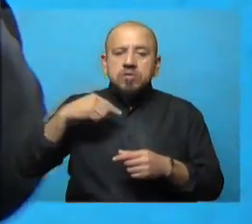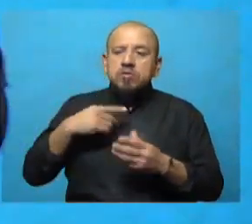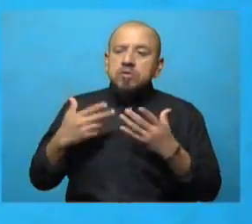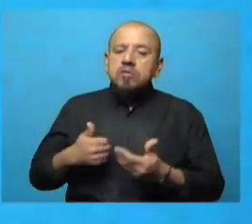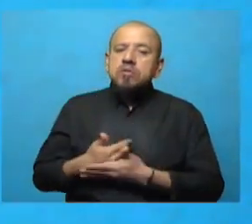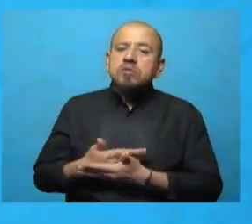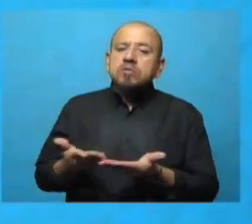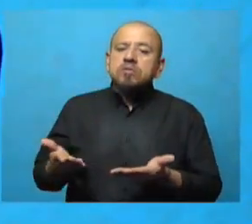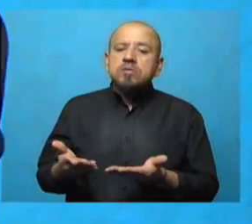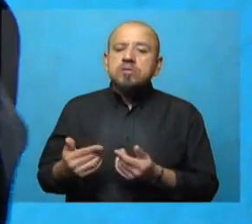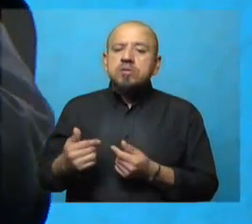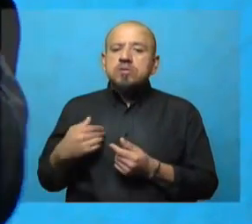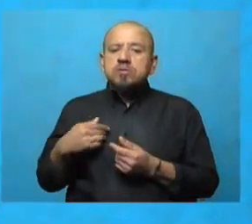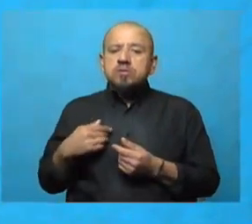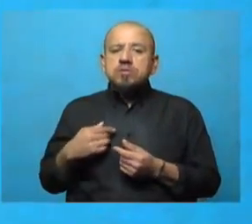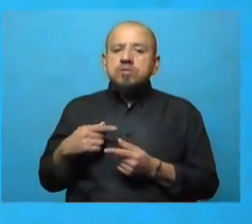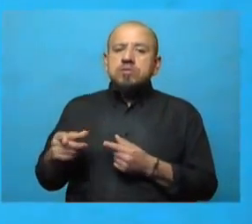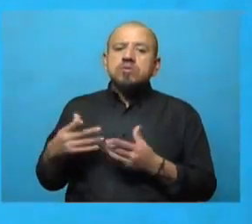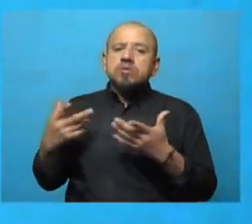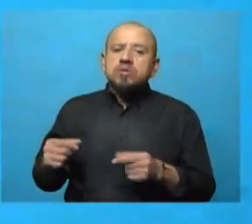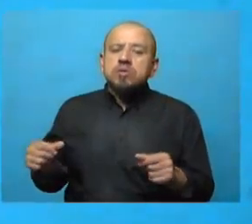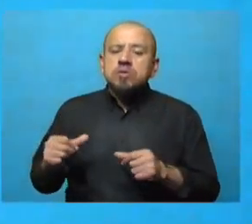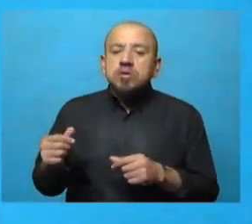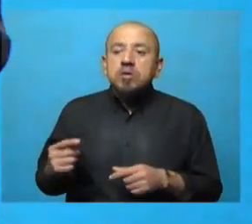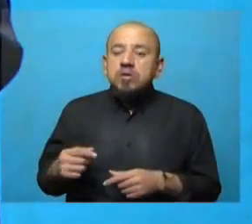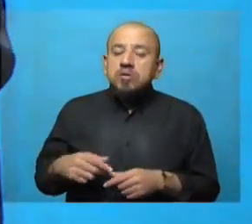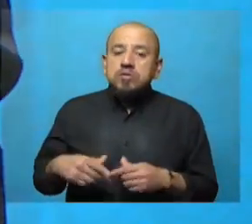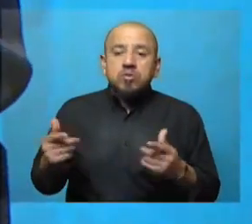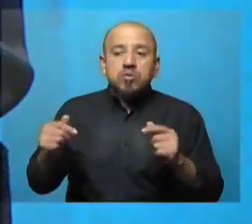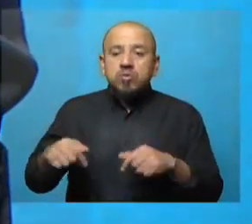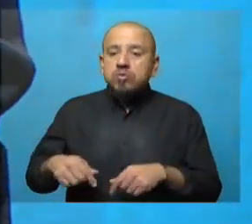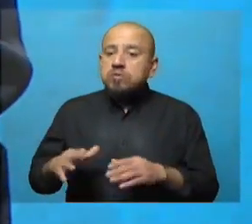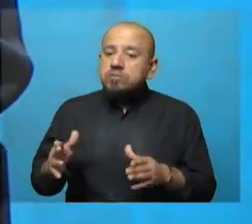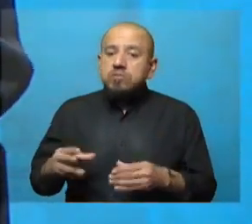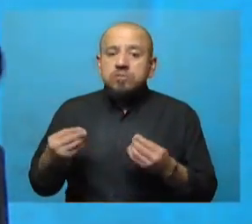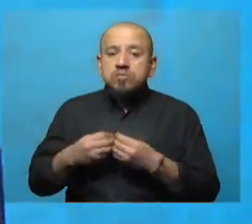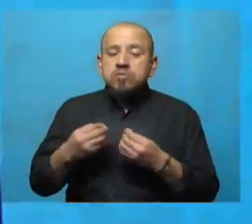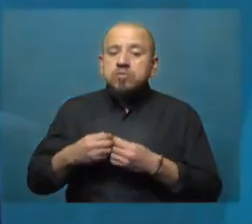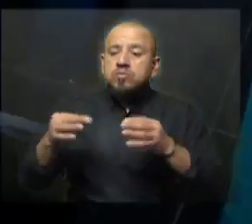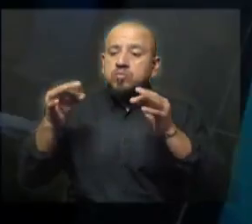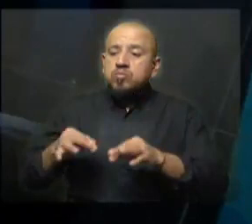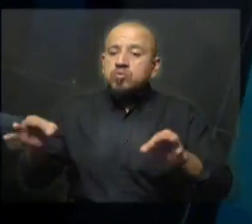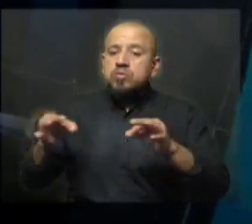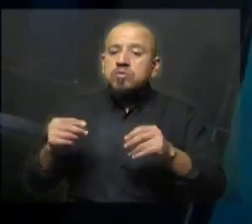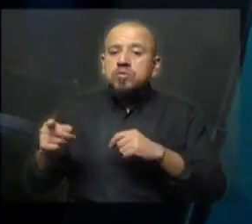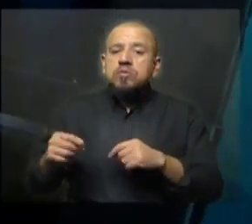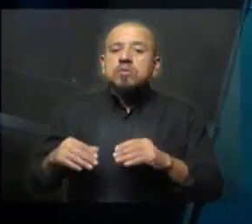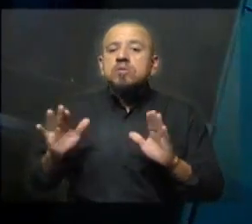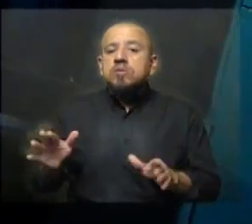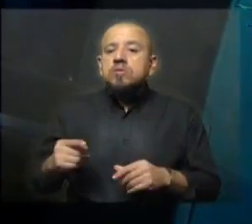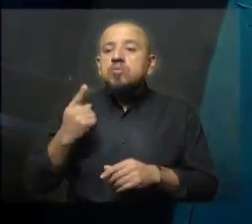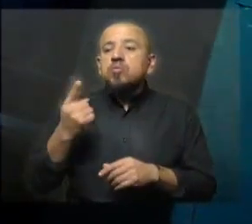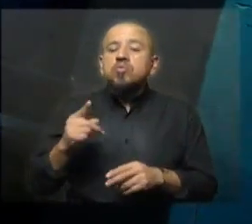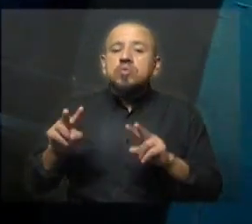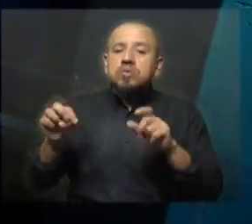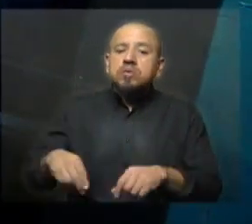porque le puse mucha cabeza quiero transmitir esta cosa y hoy la tecnología de muchos músicos desafían eso porque es como decías vos recién Ah capaz que hago